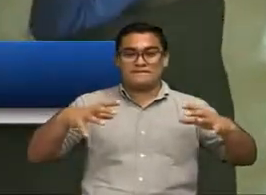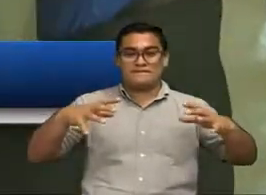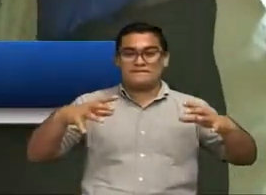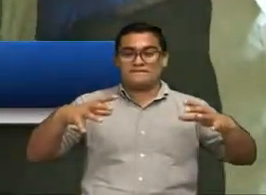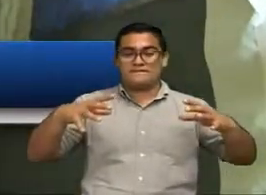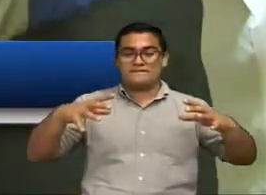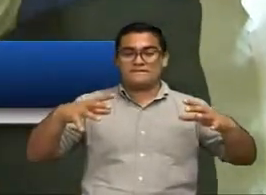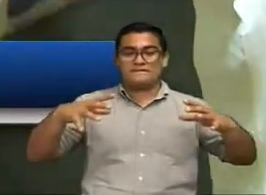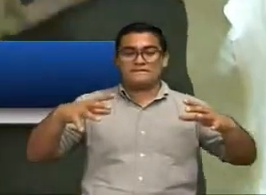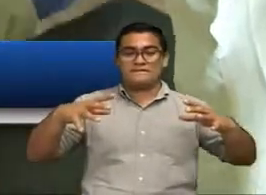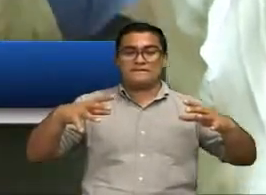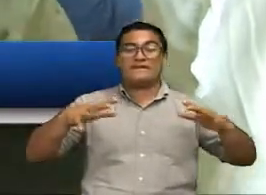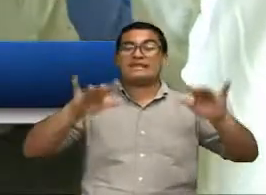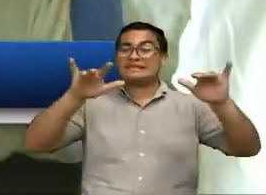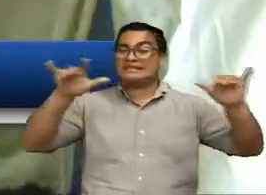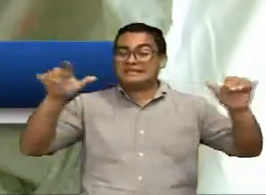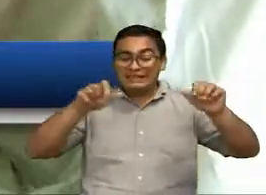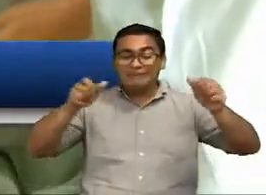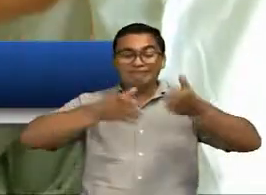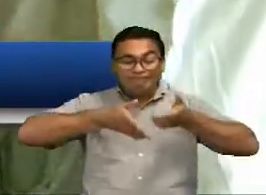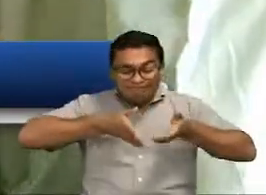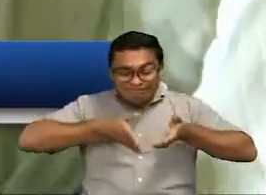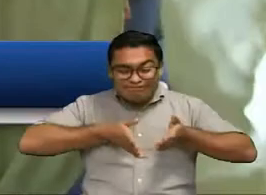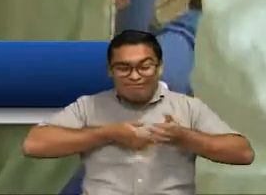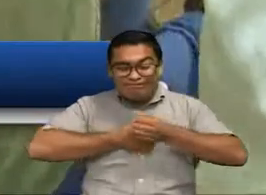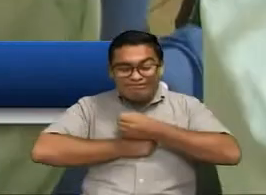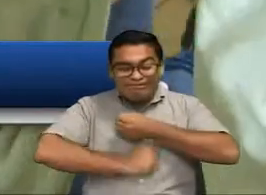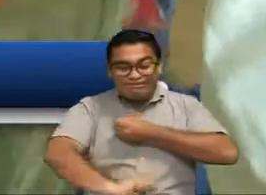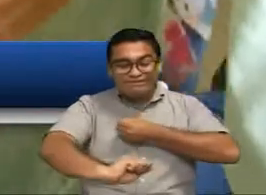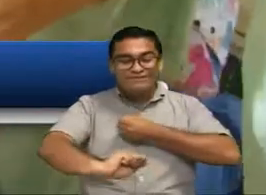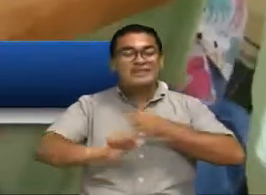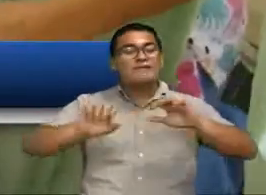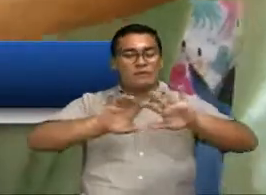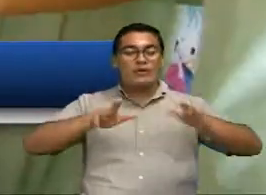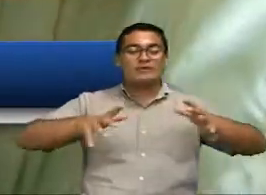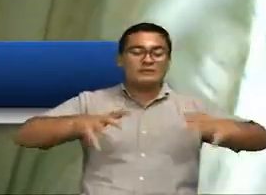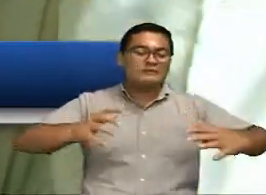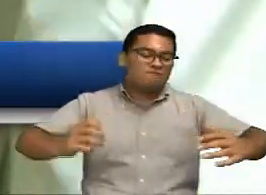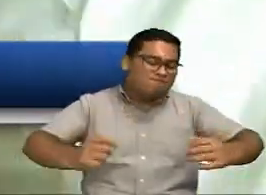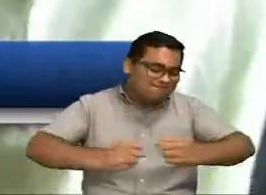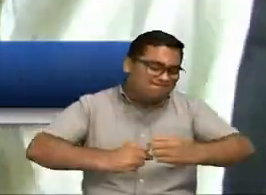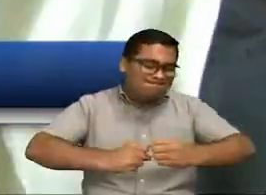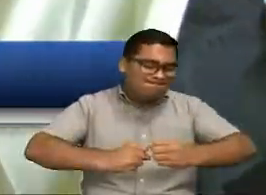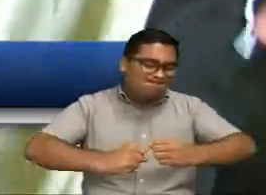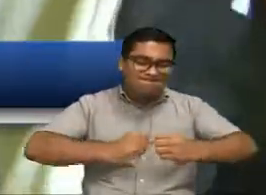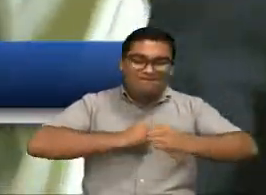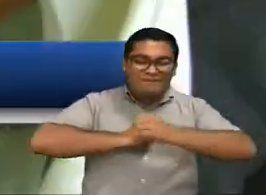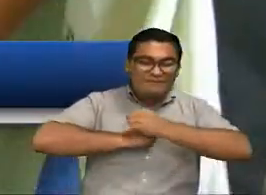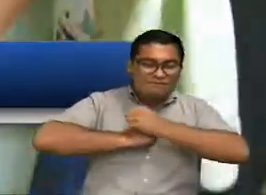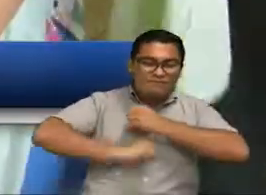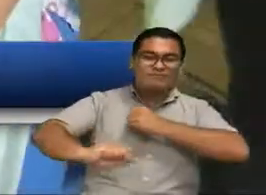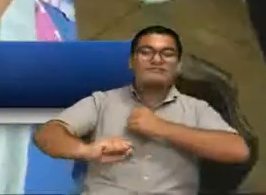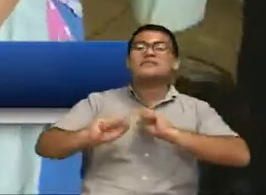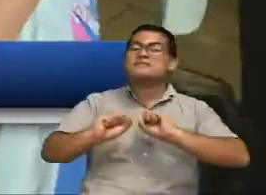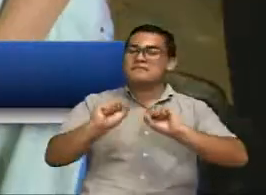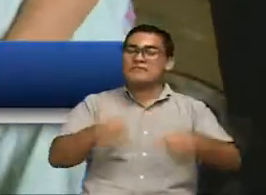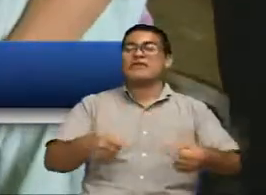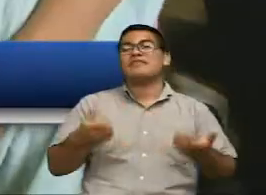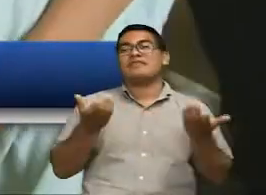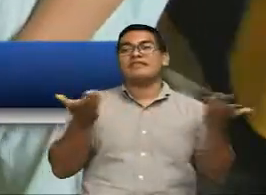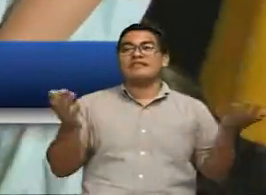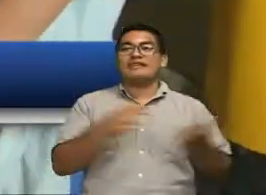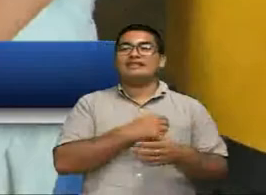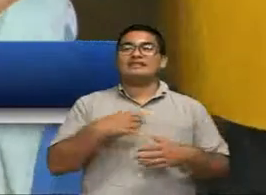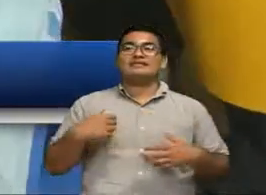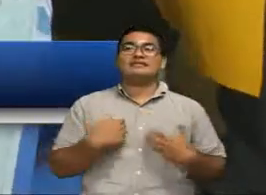cuando viene el parto ya, que ya lo revisamos, que ya están completas, entonces ellas nos dicen que van a